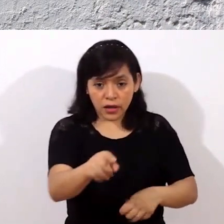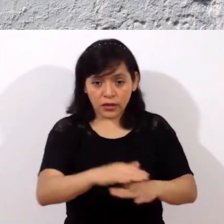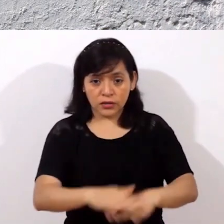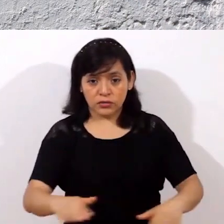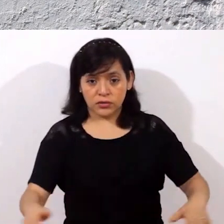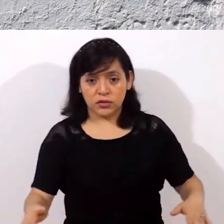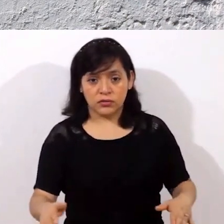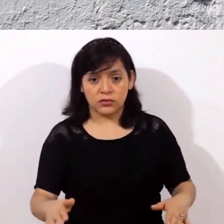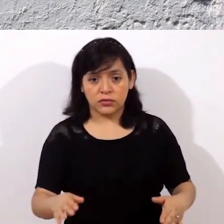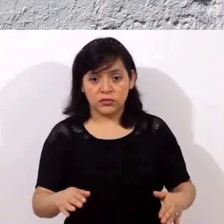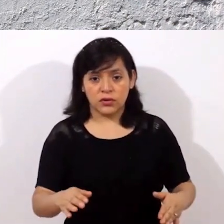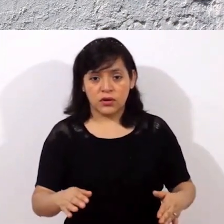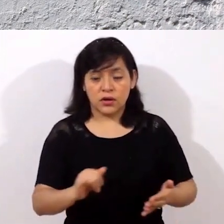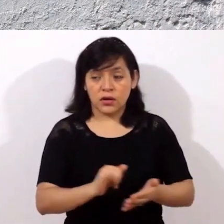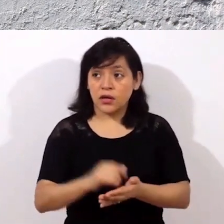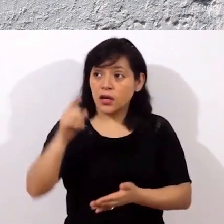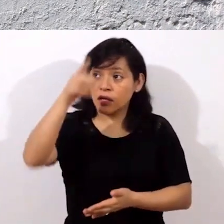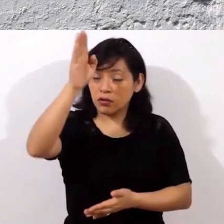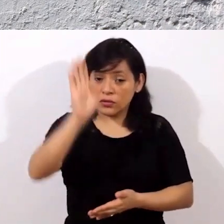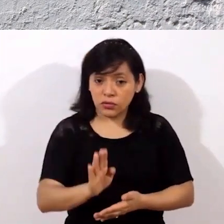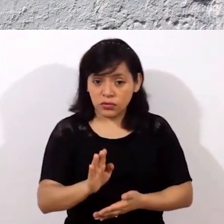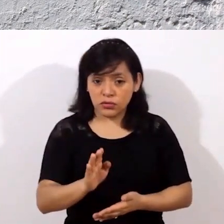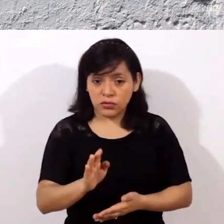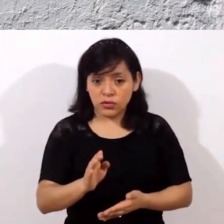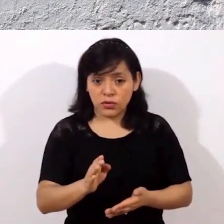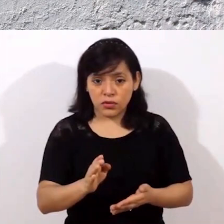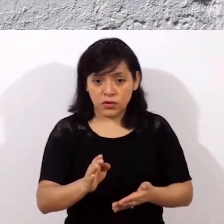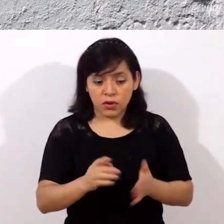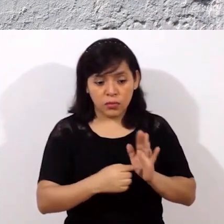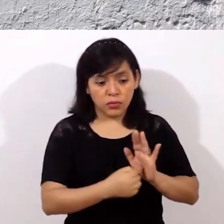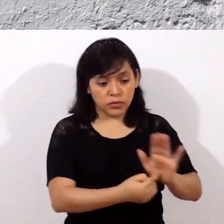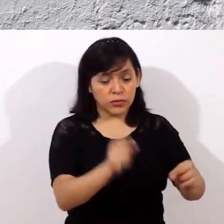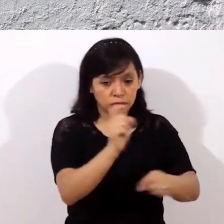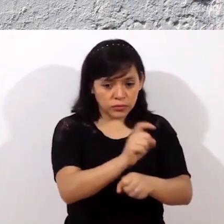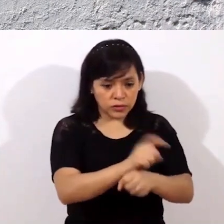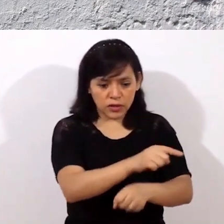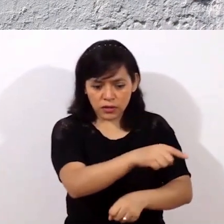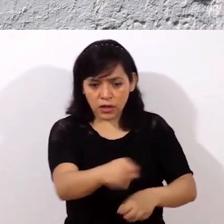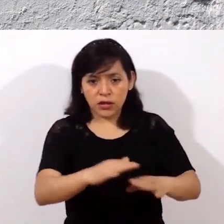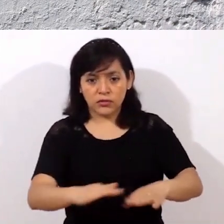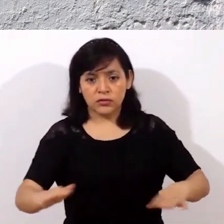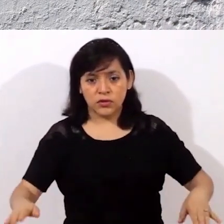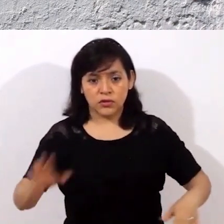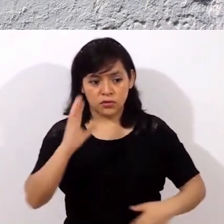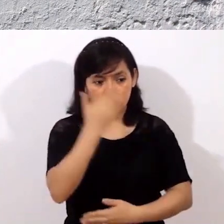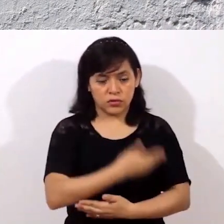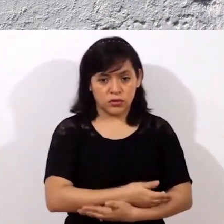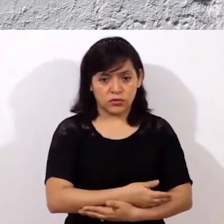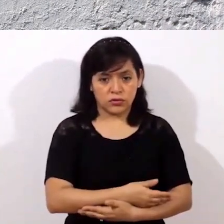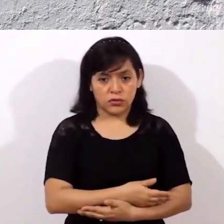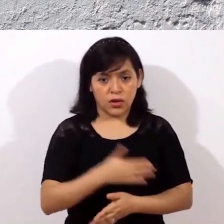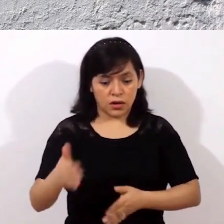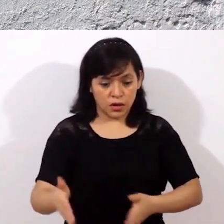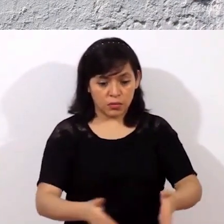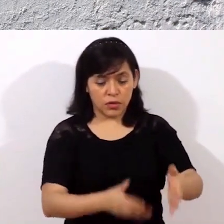de toda nuestra vida cuando tenemos a nuestros hijos en los caminos del Señor. Y no está mal